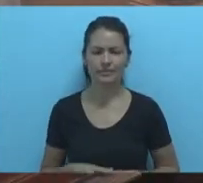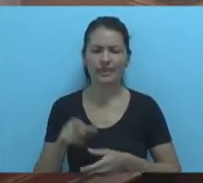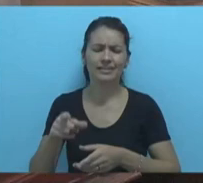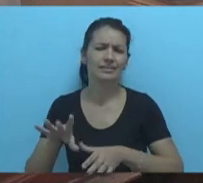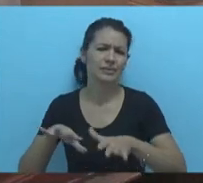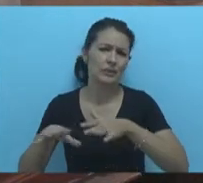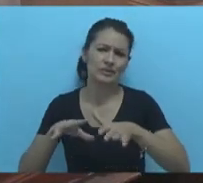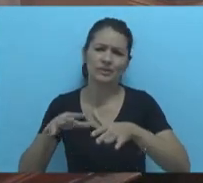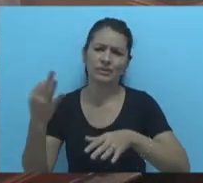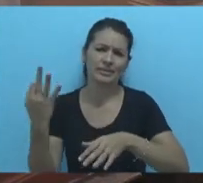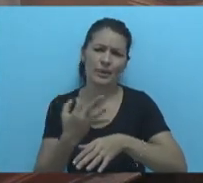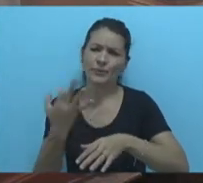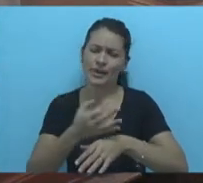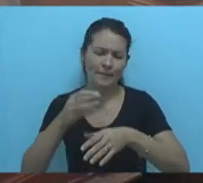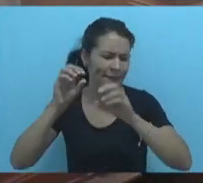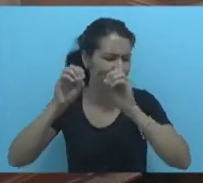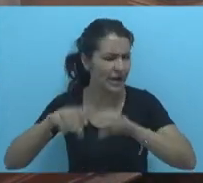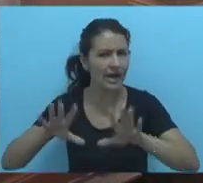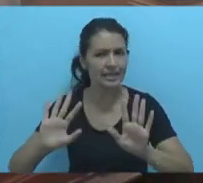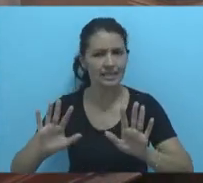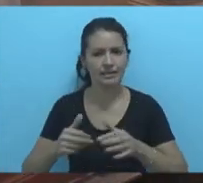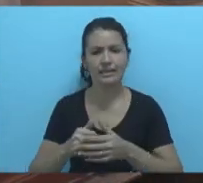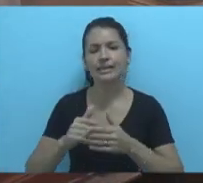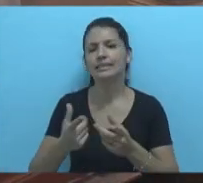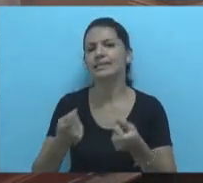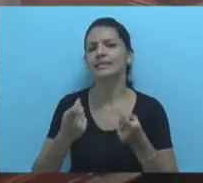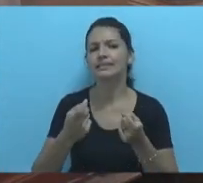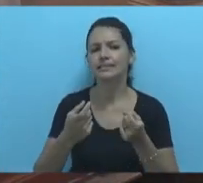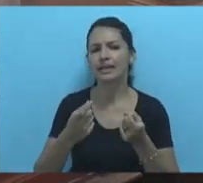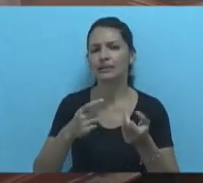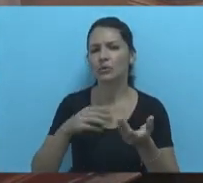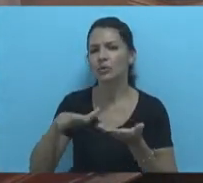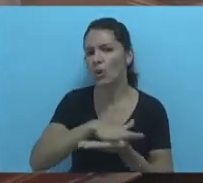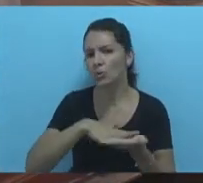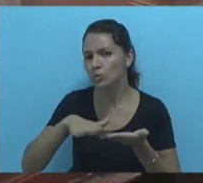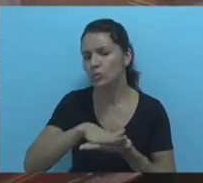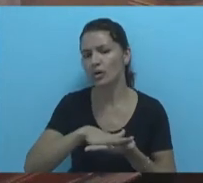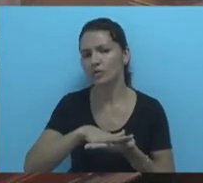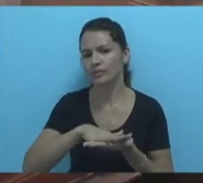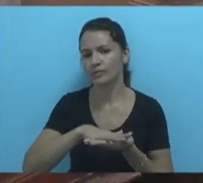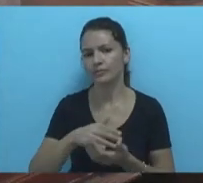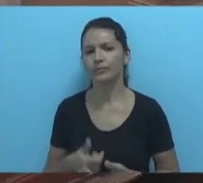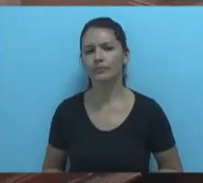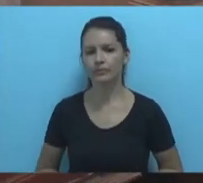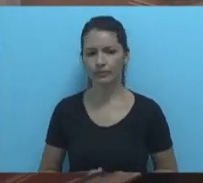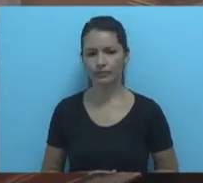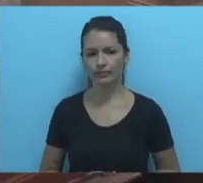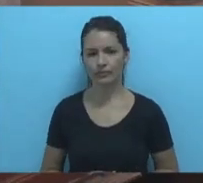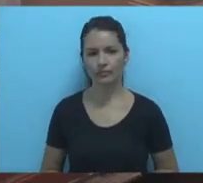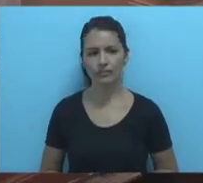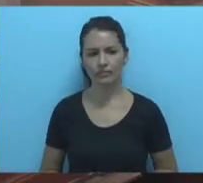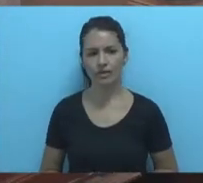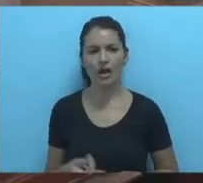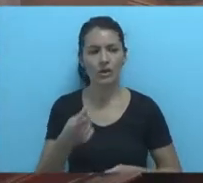criminalidad están pidiendo la participación en este tipo de ámbitos. Nosotros somos autores de la Ley de Emergencia en